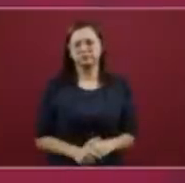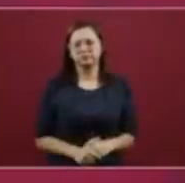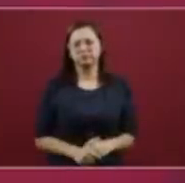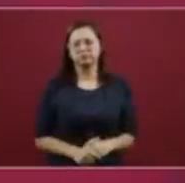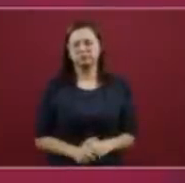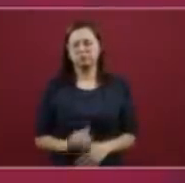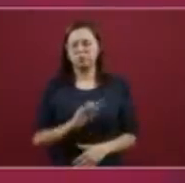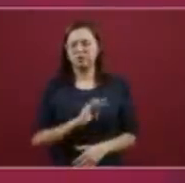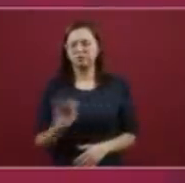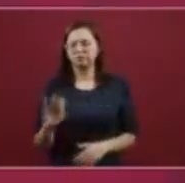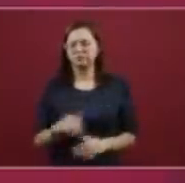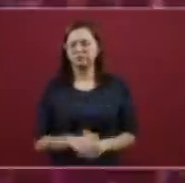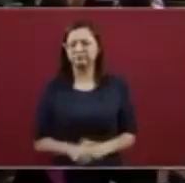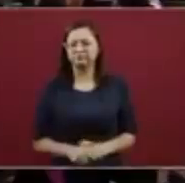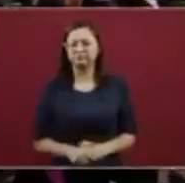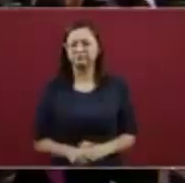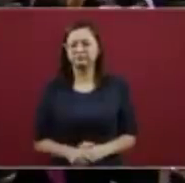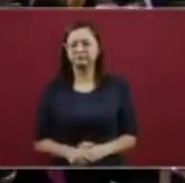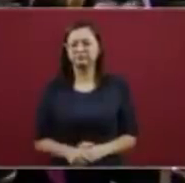información.